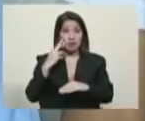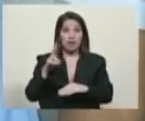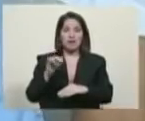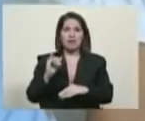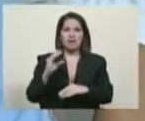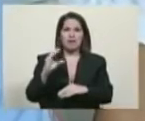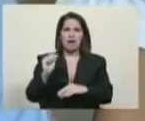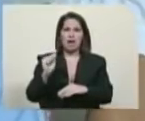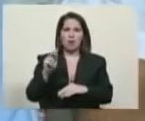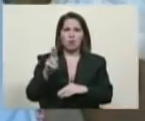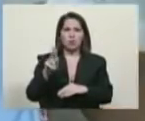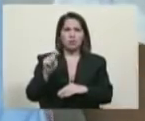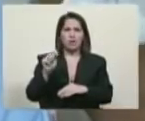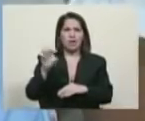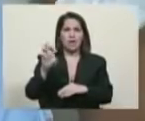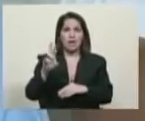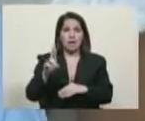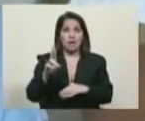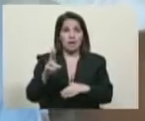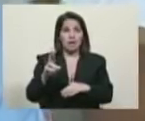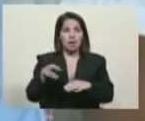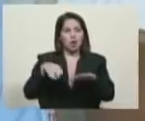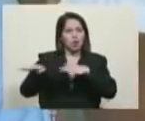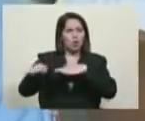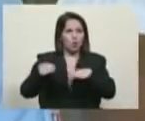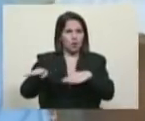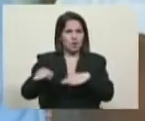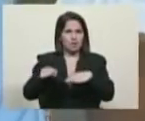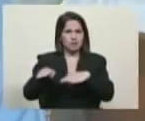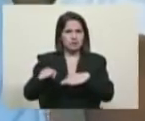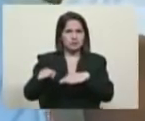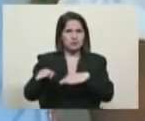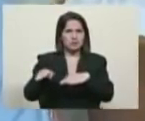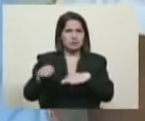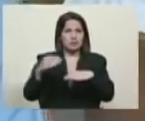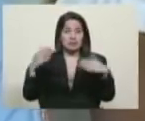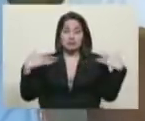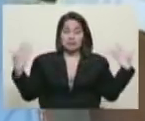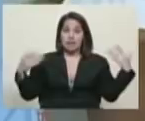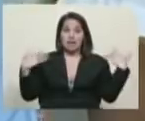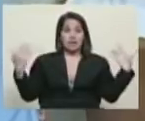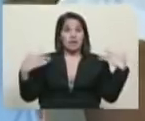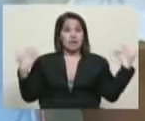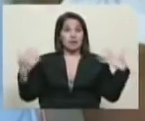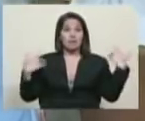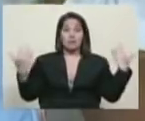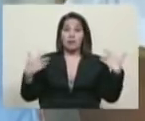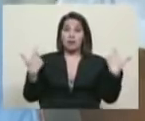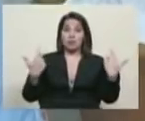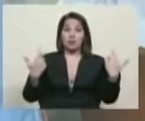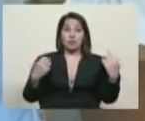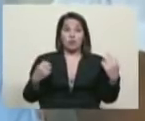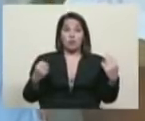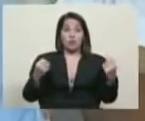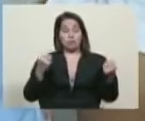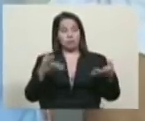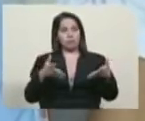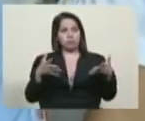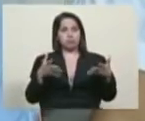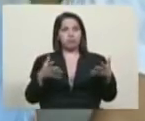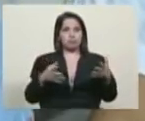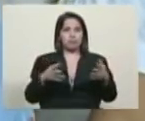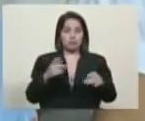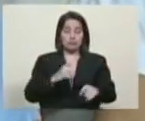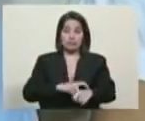estado invicto y productivo de Cojedes, celebrando una victoria temprana del programa de